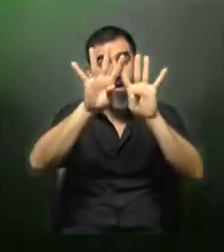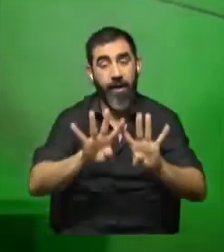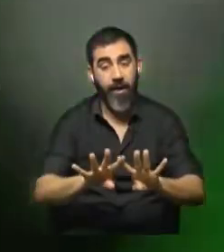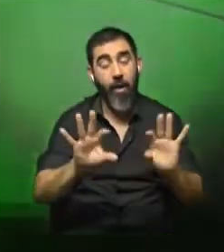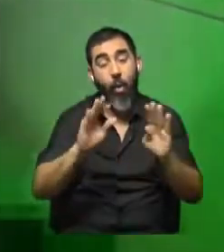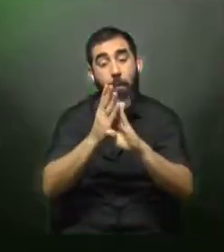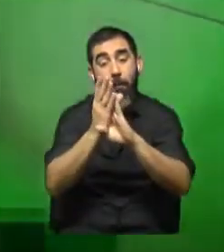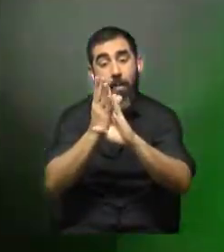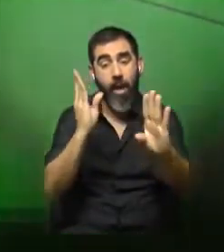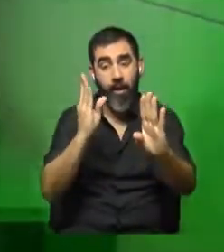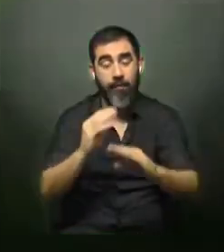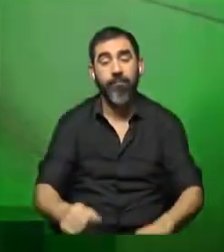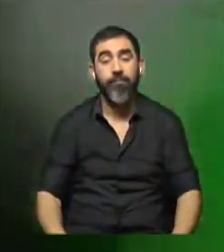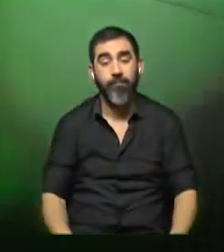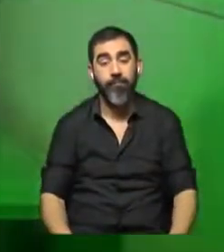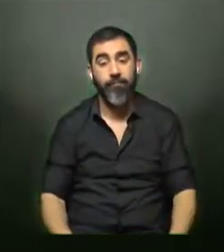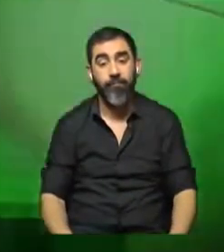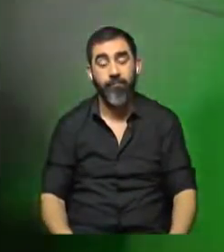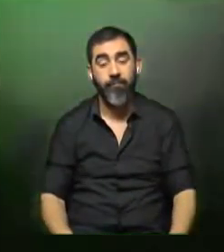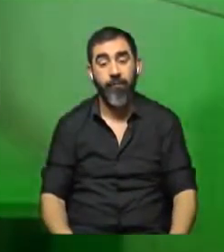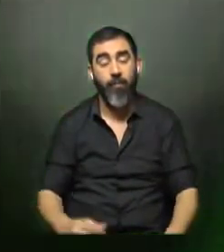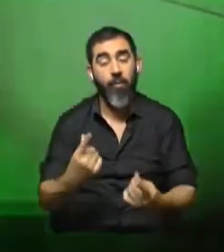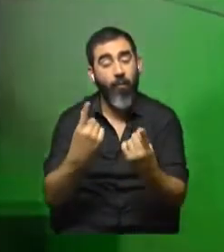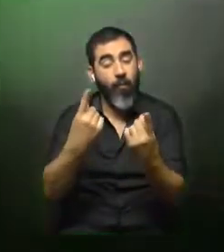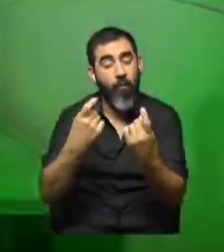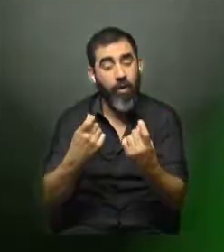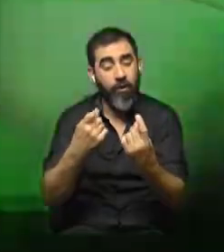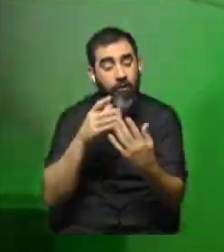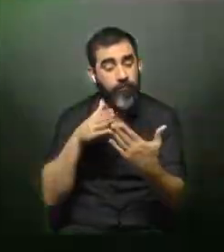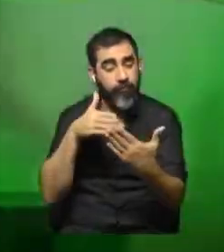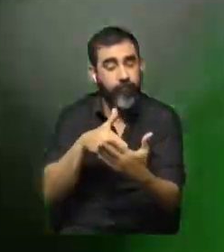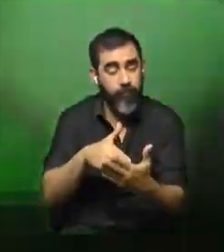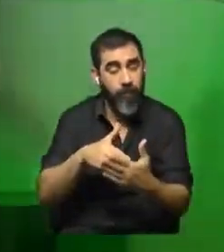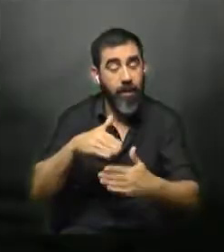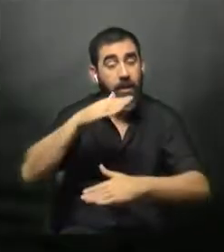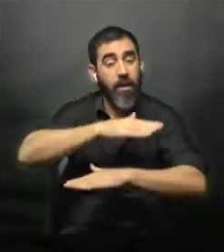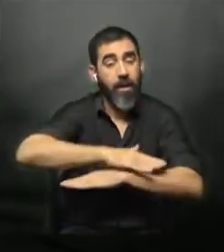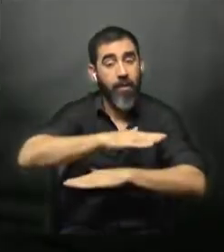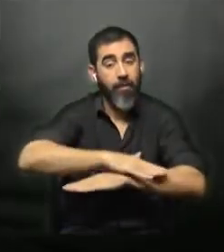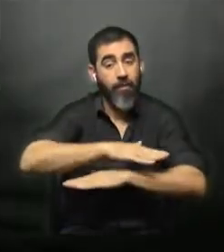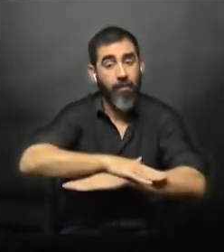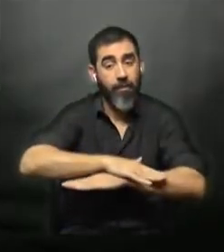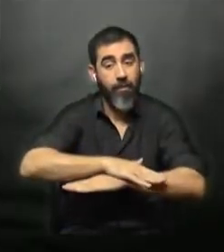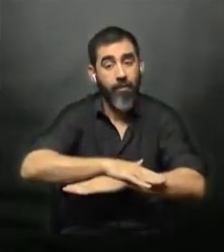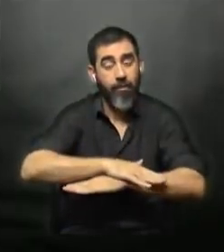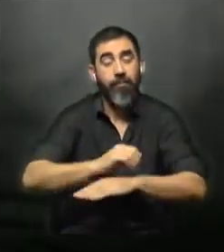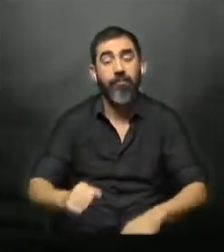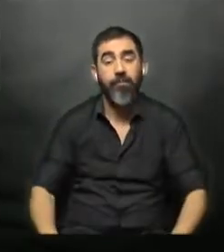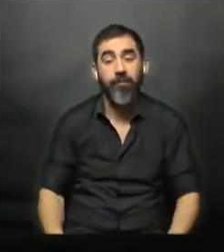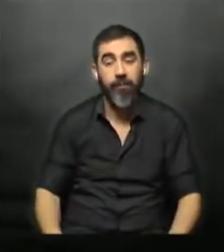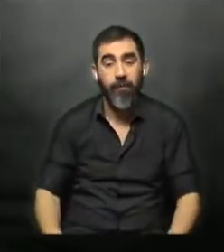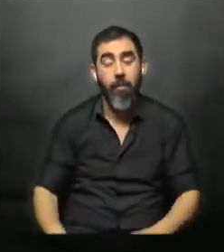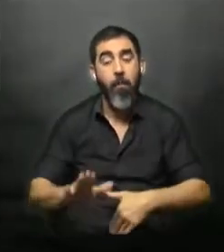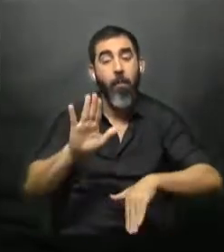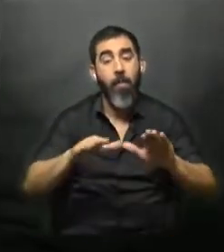tenés las placas. La fuerza, digamos, que tiene que vencer el camión, en términos más simples, es